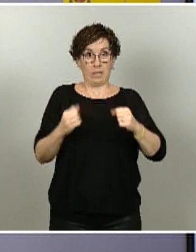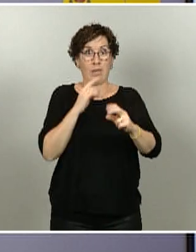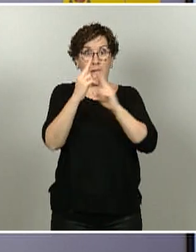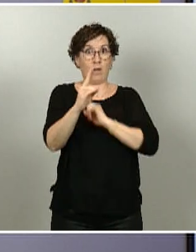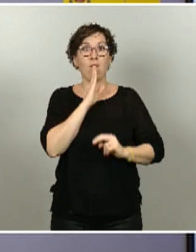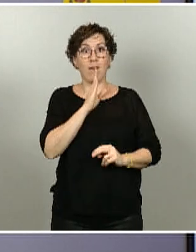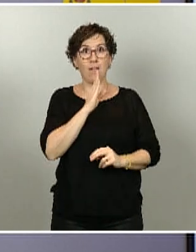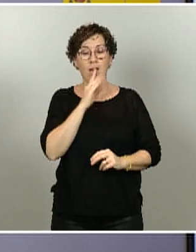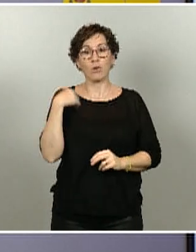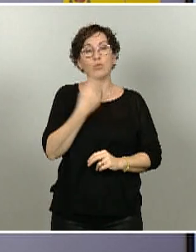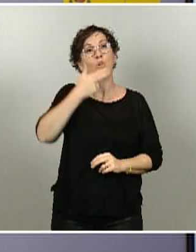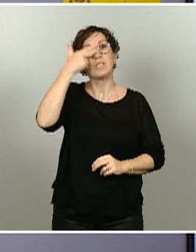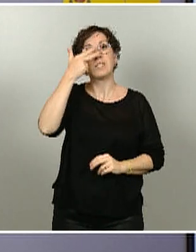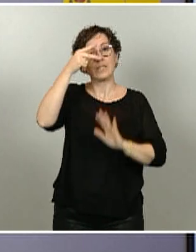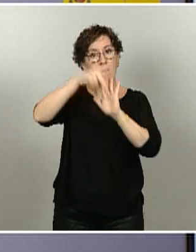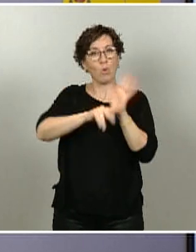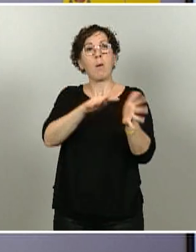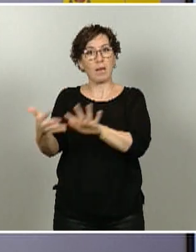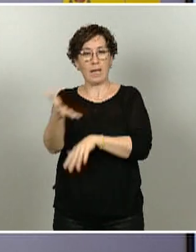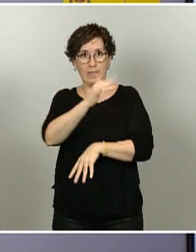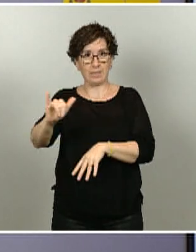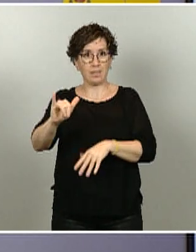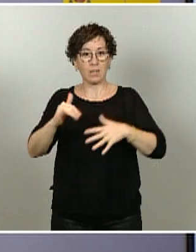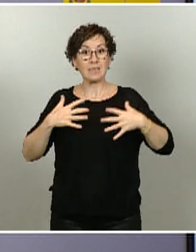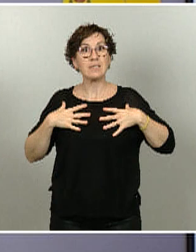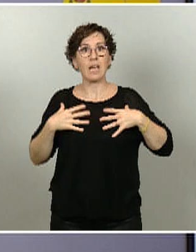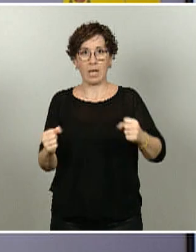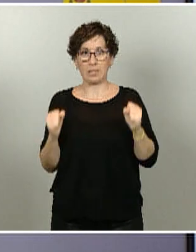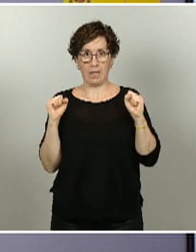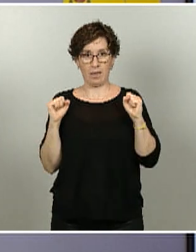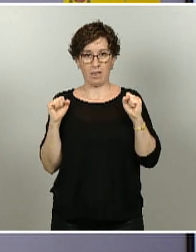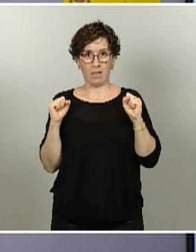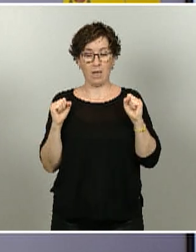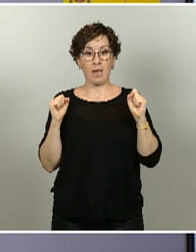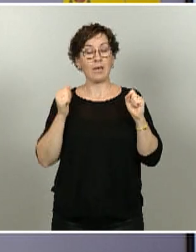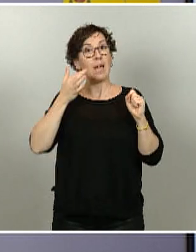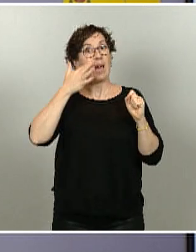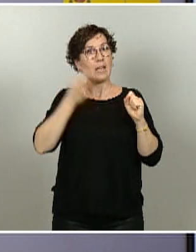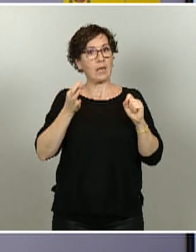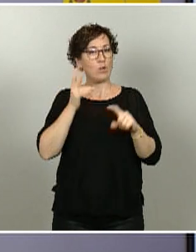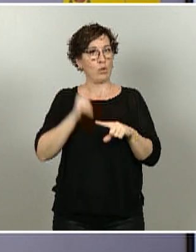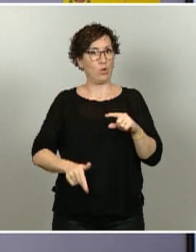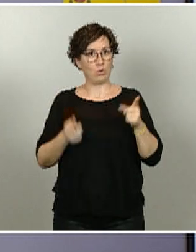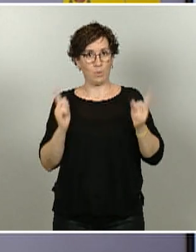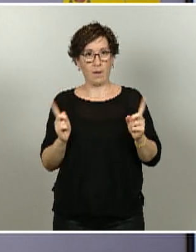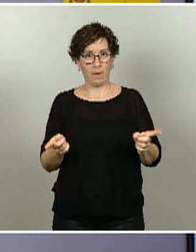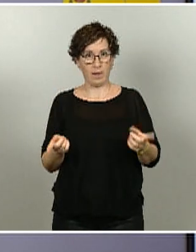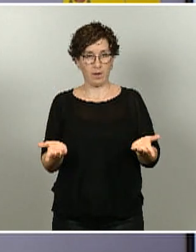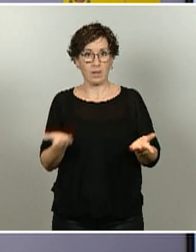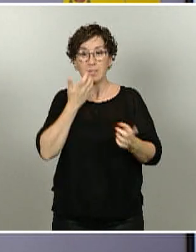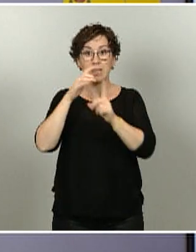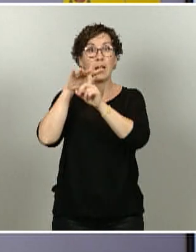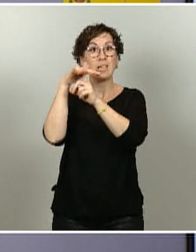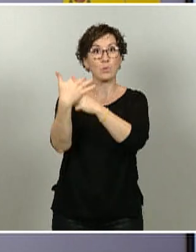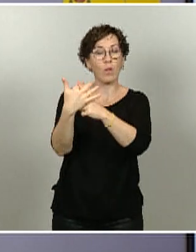la norma sanitaria que previene los riesgos. Si la situación es un problema en una zona concreta y deja de serlo